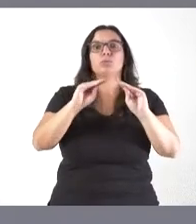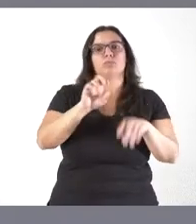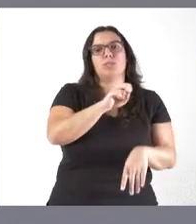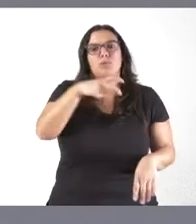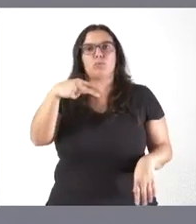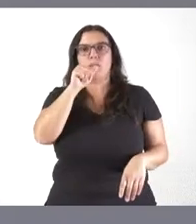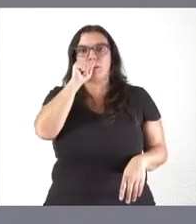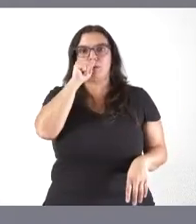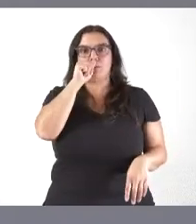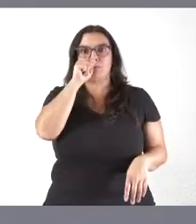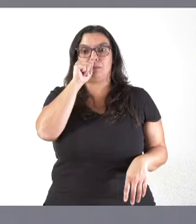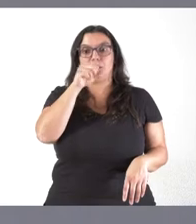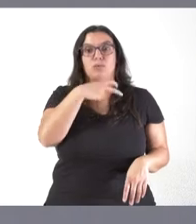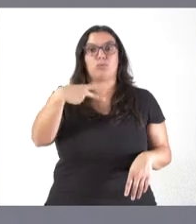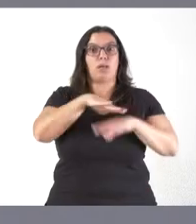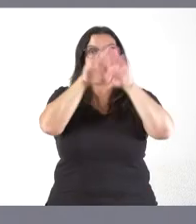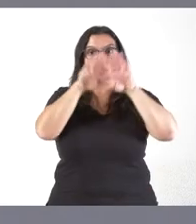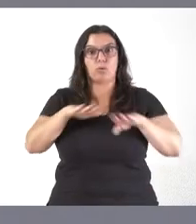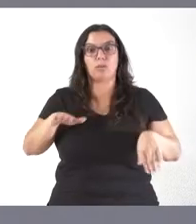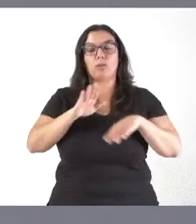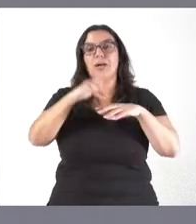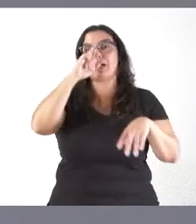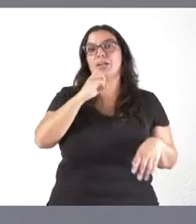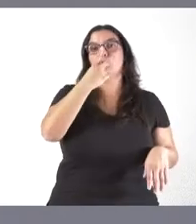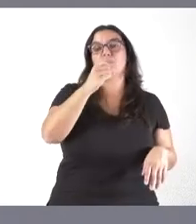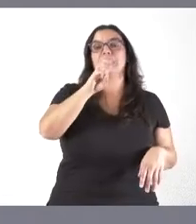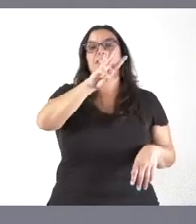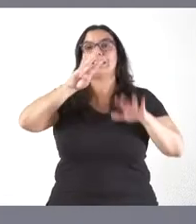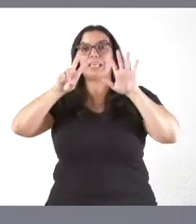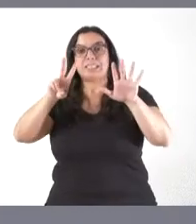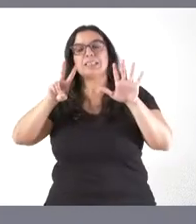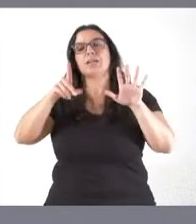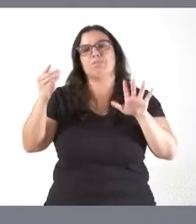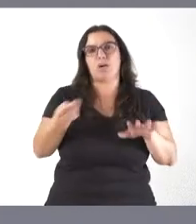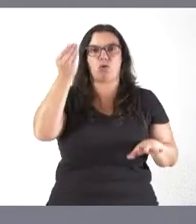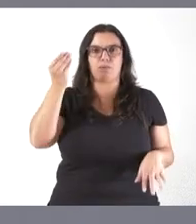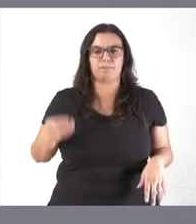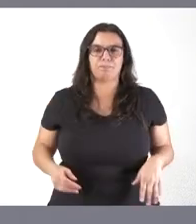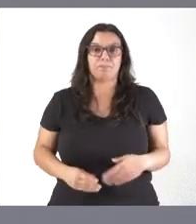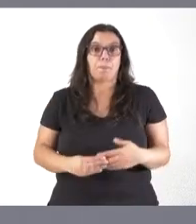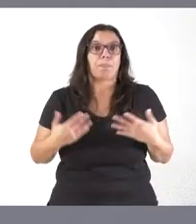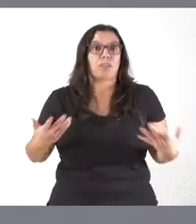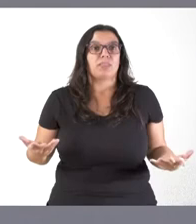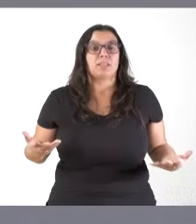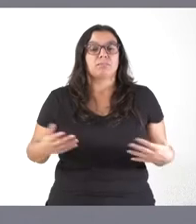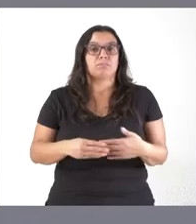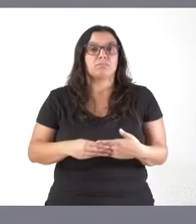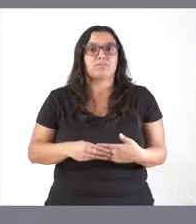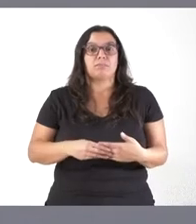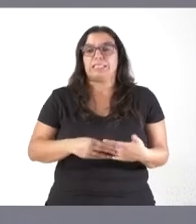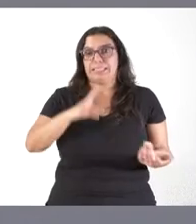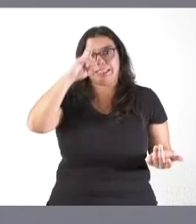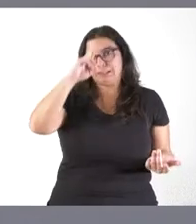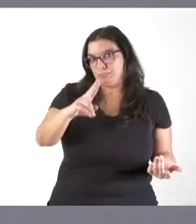haga que el resultado final el año 2037 sea mejor de lo que las proyecciones establecen por tanto desde el respeto